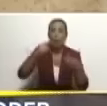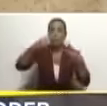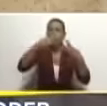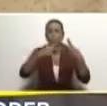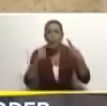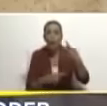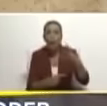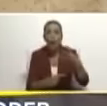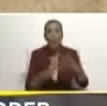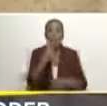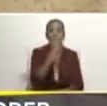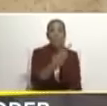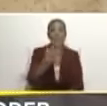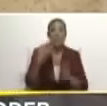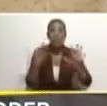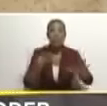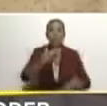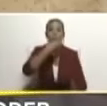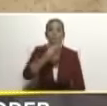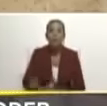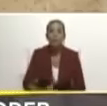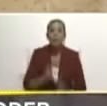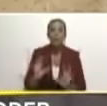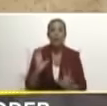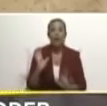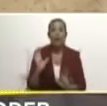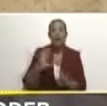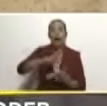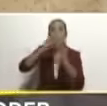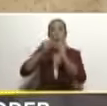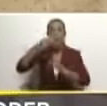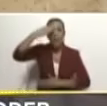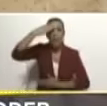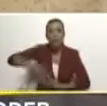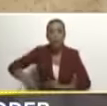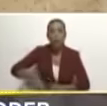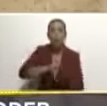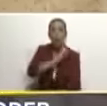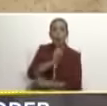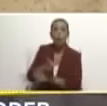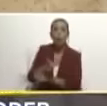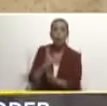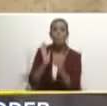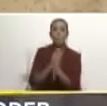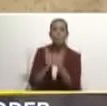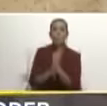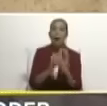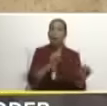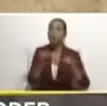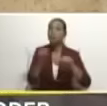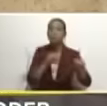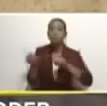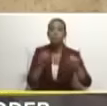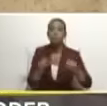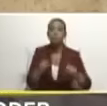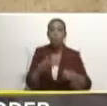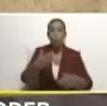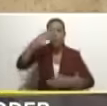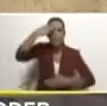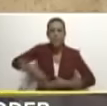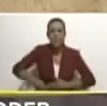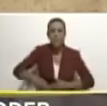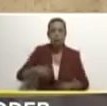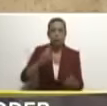Y por eso el 28 de diciembre, en la salutación militar, ordené una operación militar